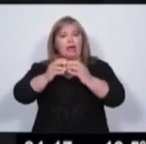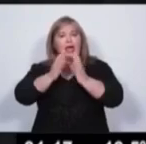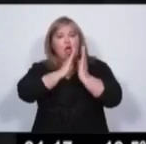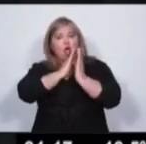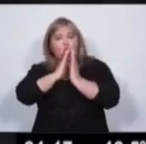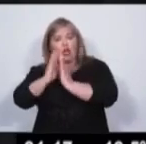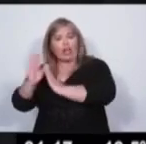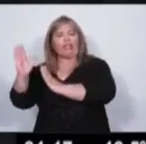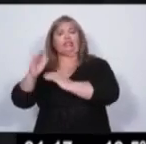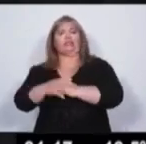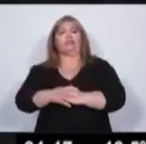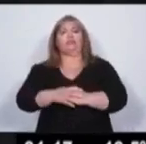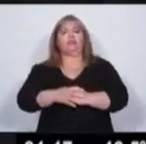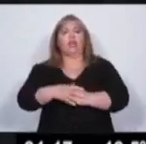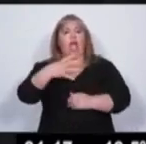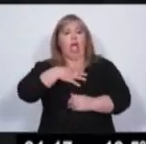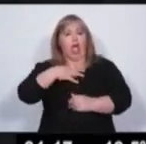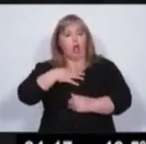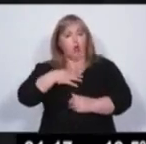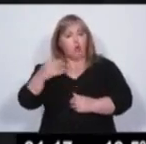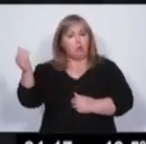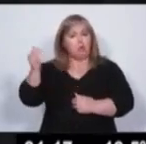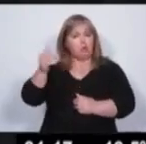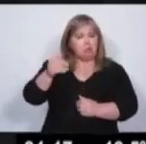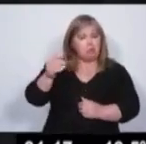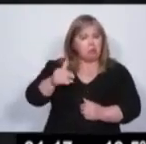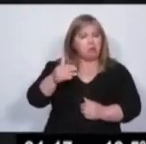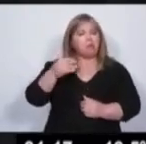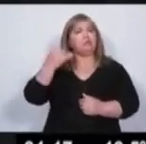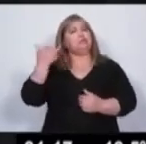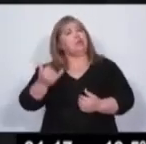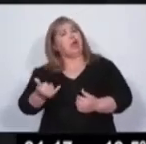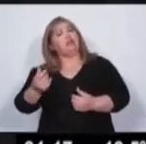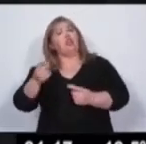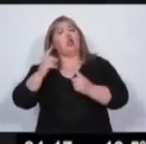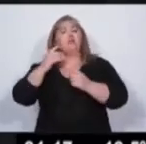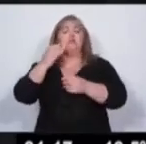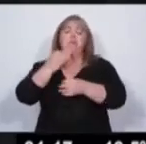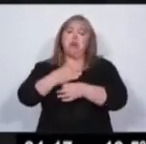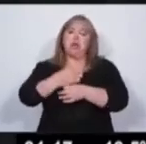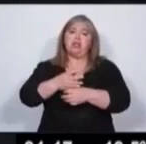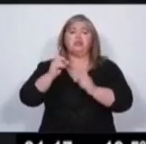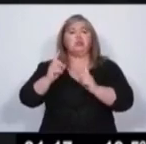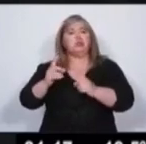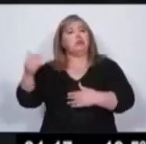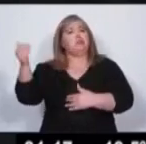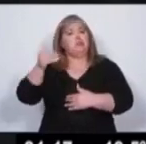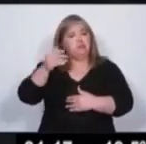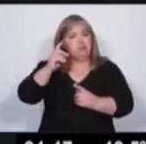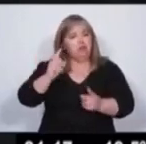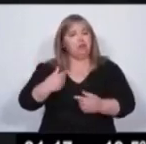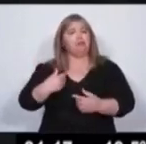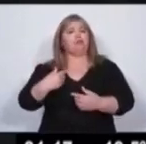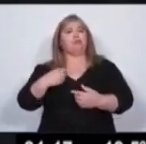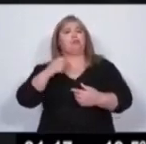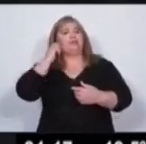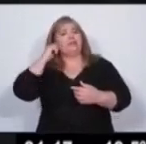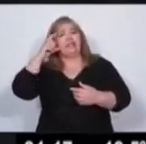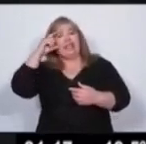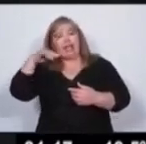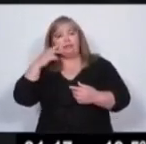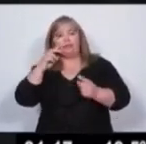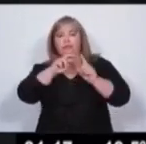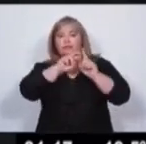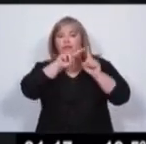mayor presentismo de alumnos y docentes en el sistema educativo con el Gen hay una trazabilidad de las presencias de